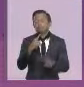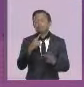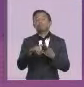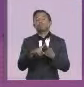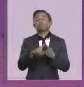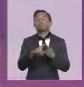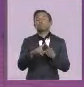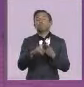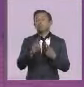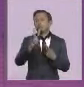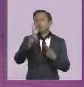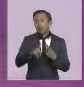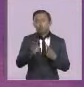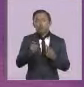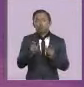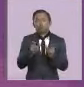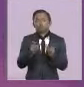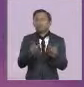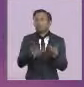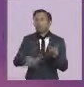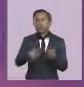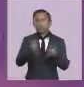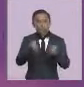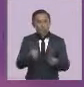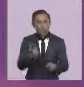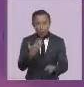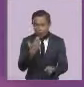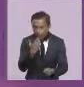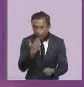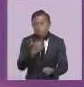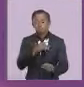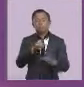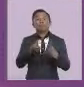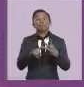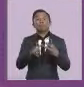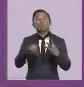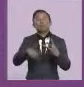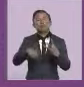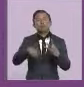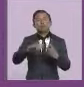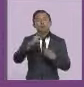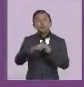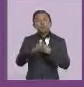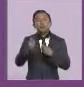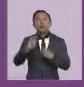muy importante en el tema de inseguridad, si tenemos en este país partidos políticos que le han